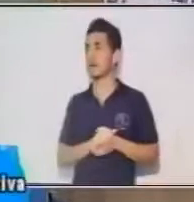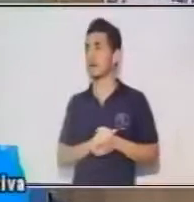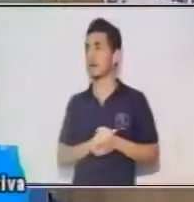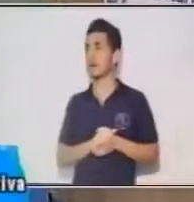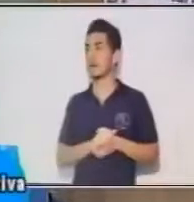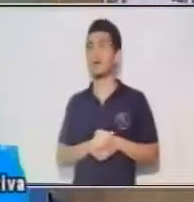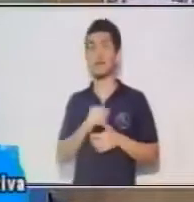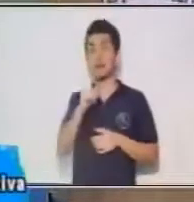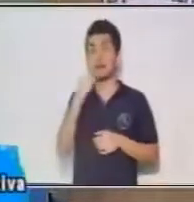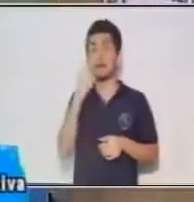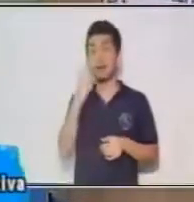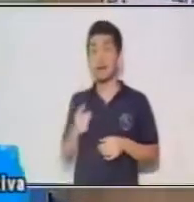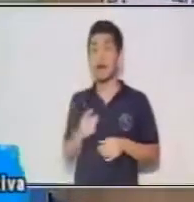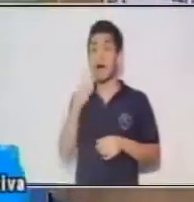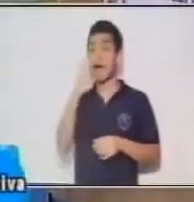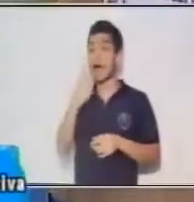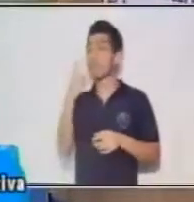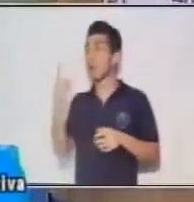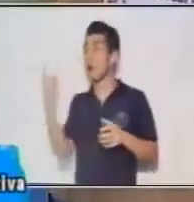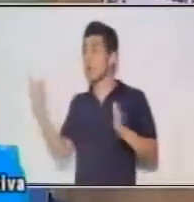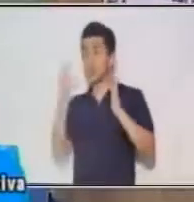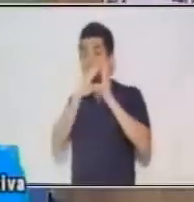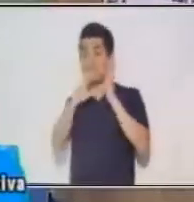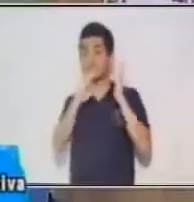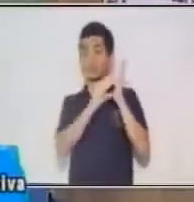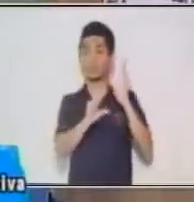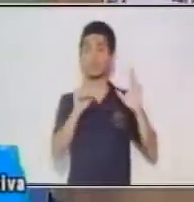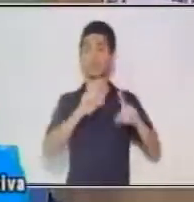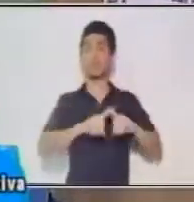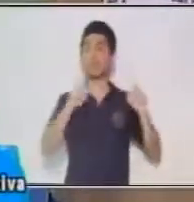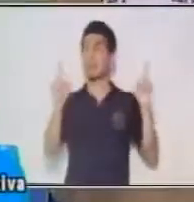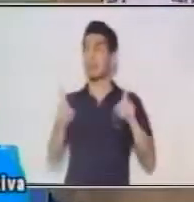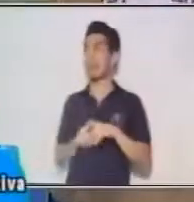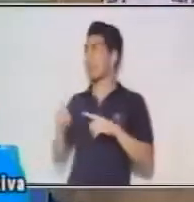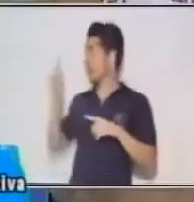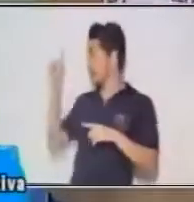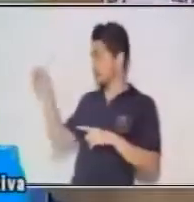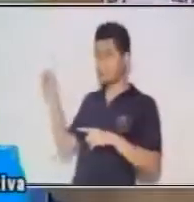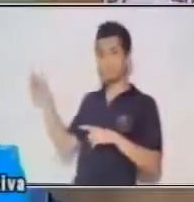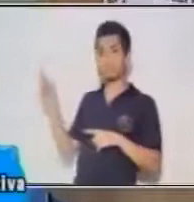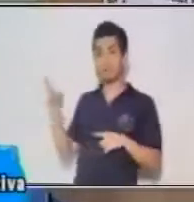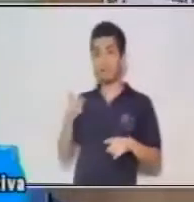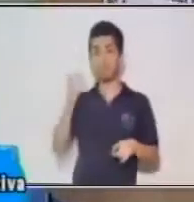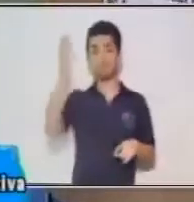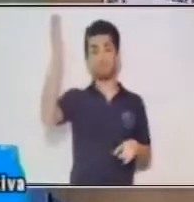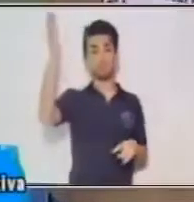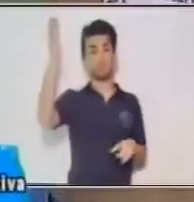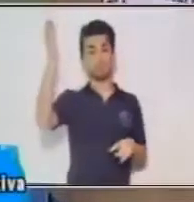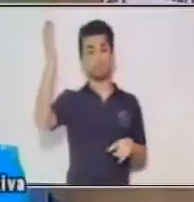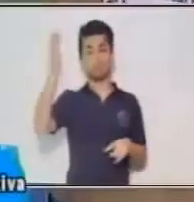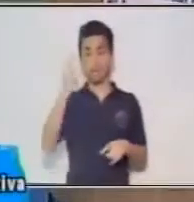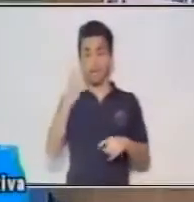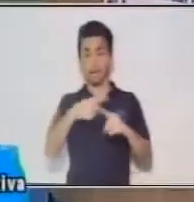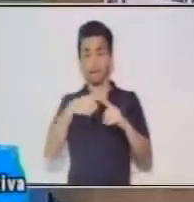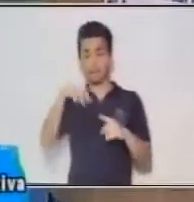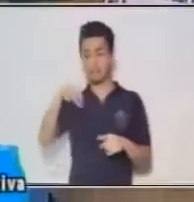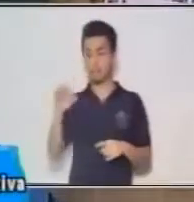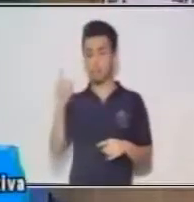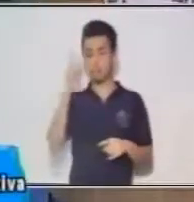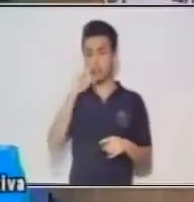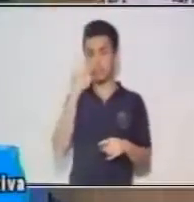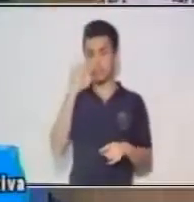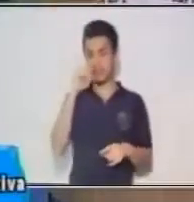cada uno de estos textos es diferente. En este, que es expositivo, simplemente estoy